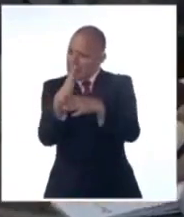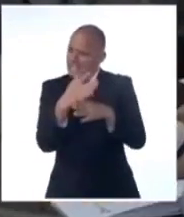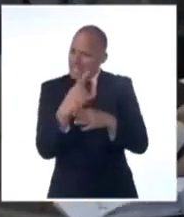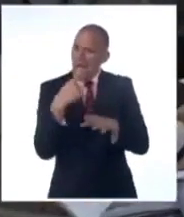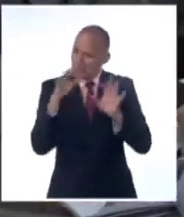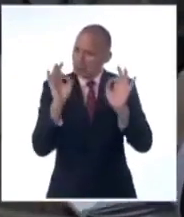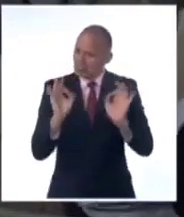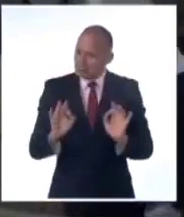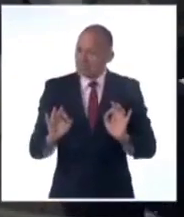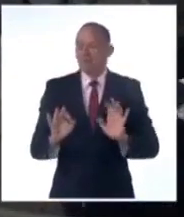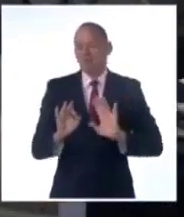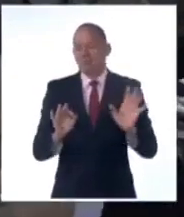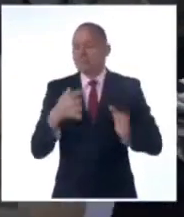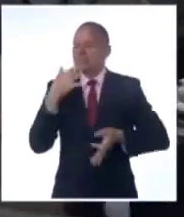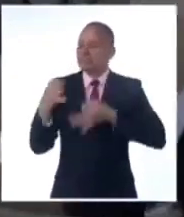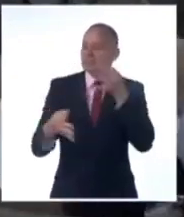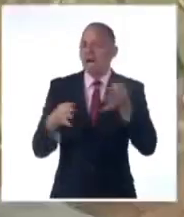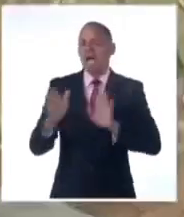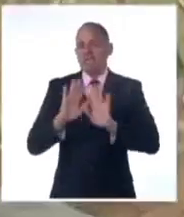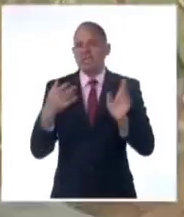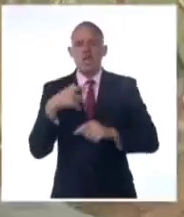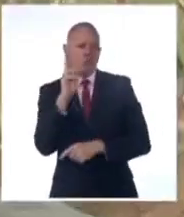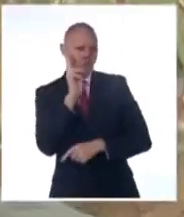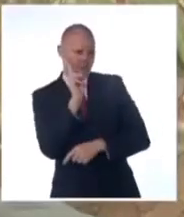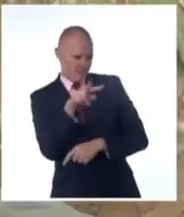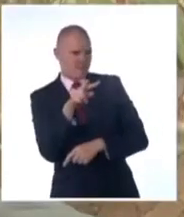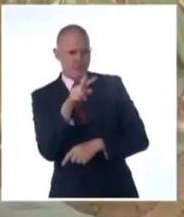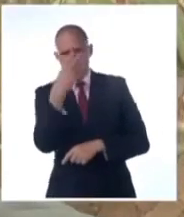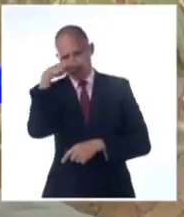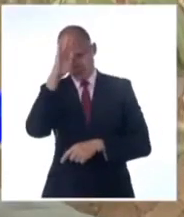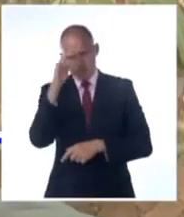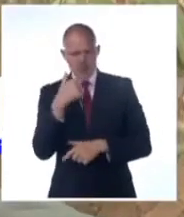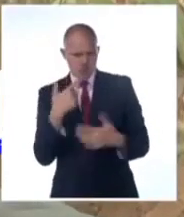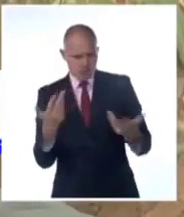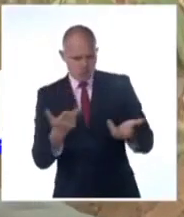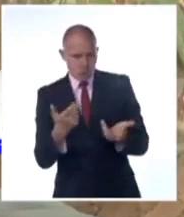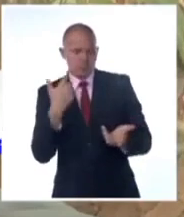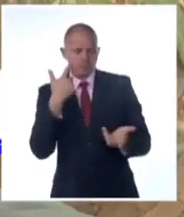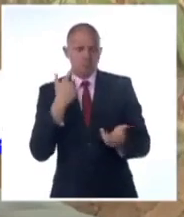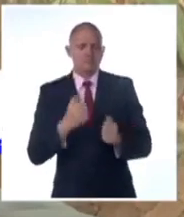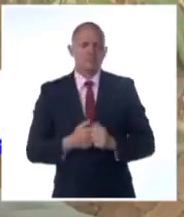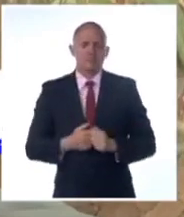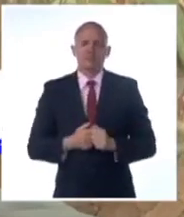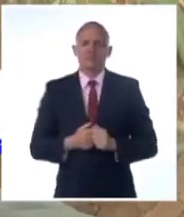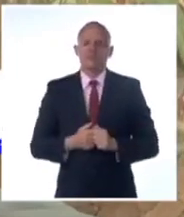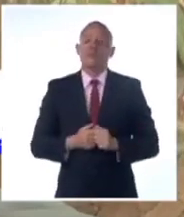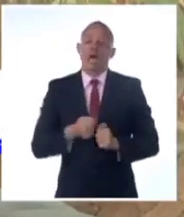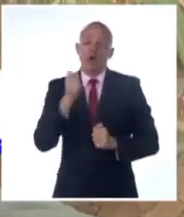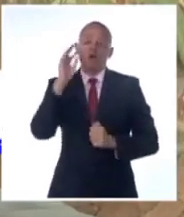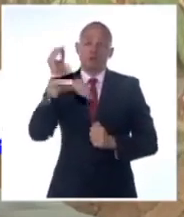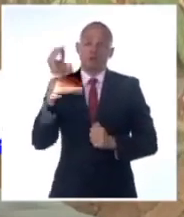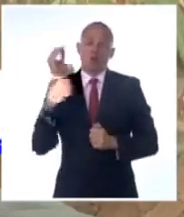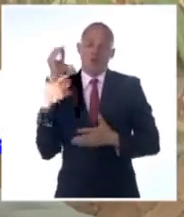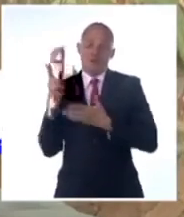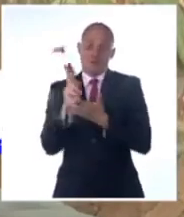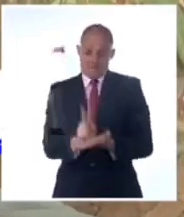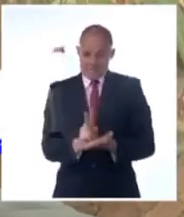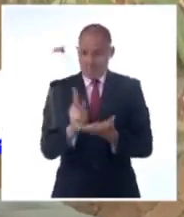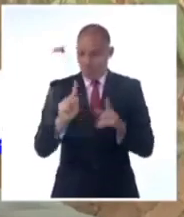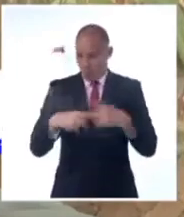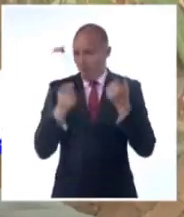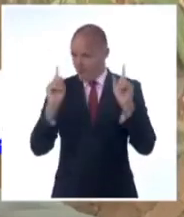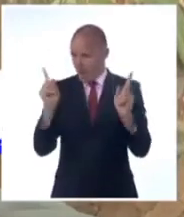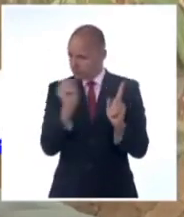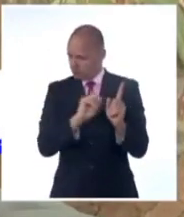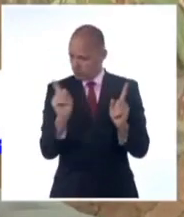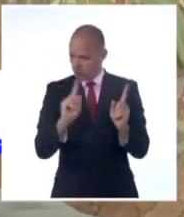sus impresiones de lo apreciado en Cuba. Y a pesar del carácter académico de que me ha traído por aquí,